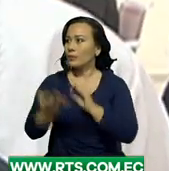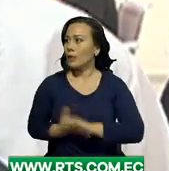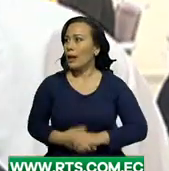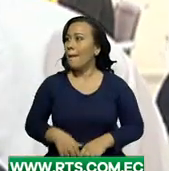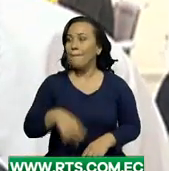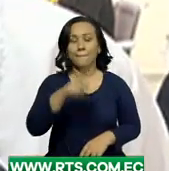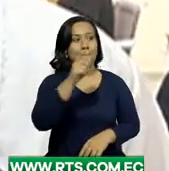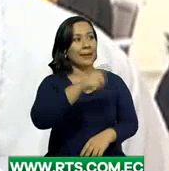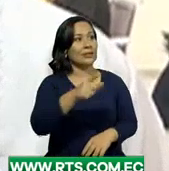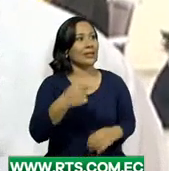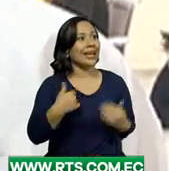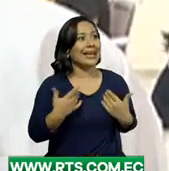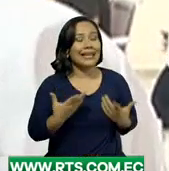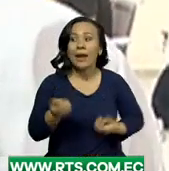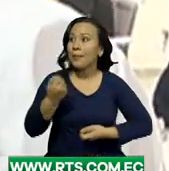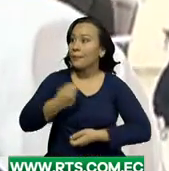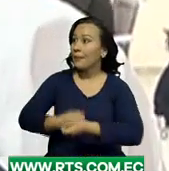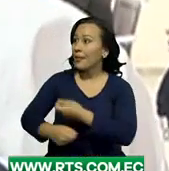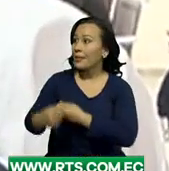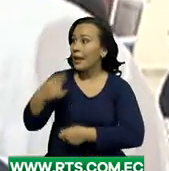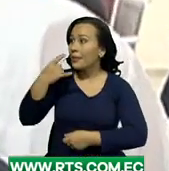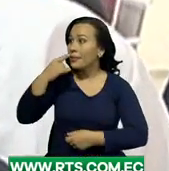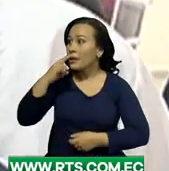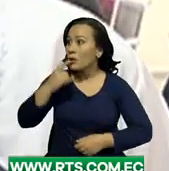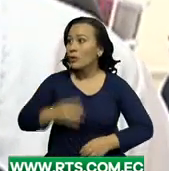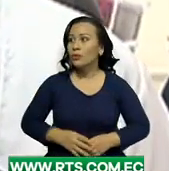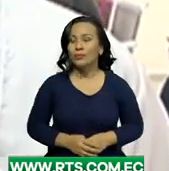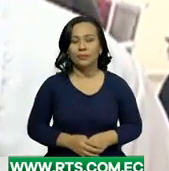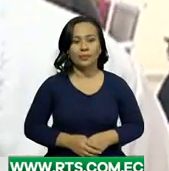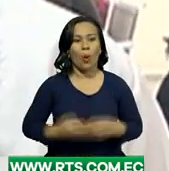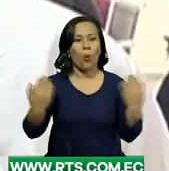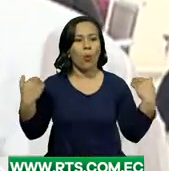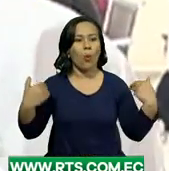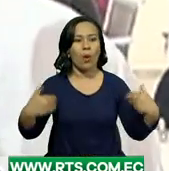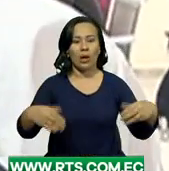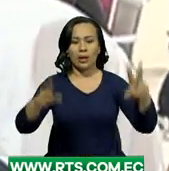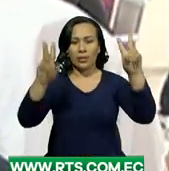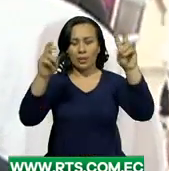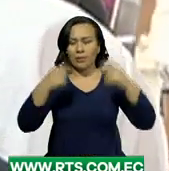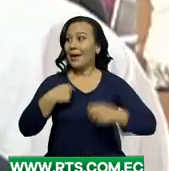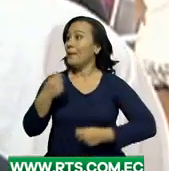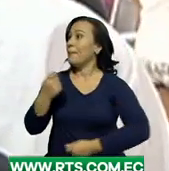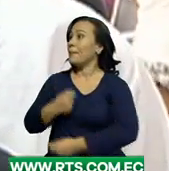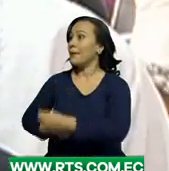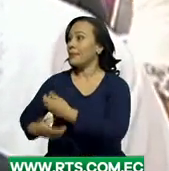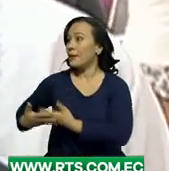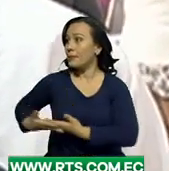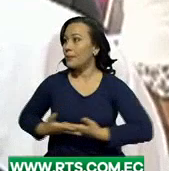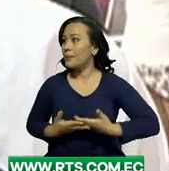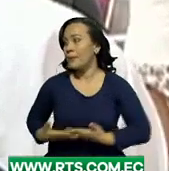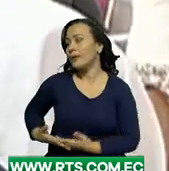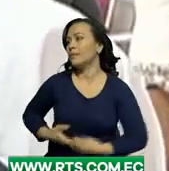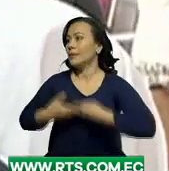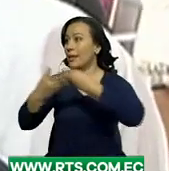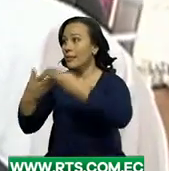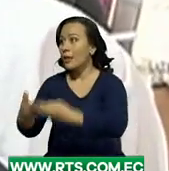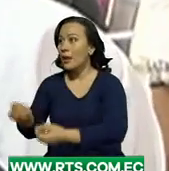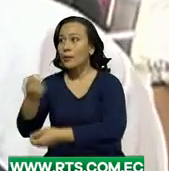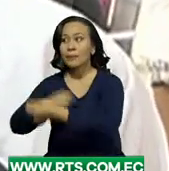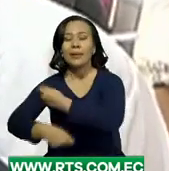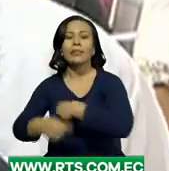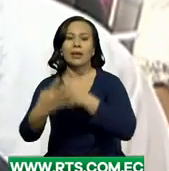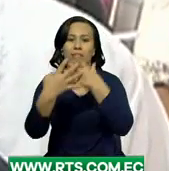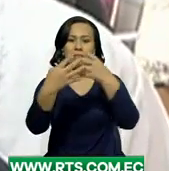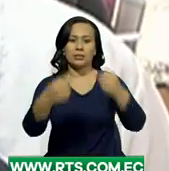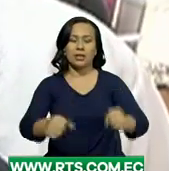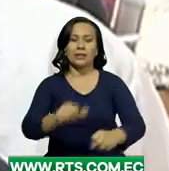traten de comercializar, vender para cualquier fin a una persona, merecen una pena privativa de libertad de 10 a